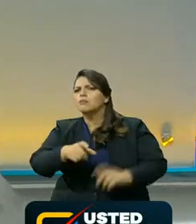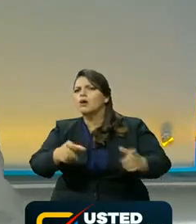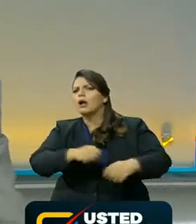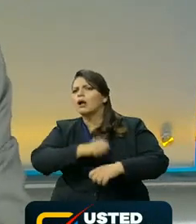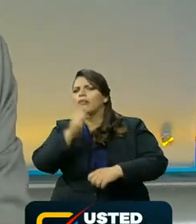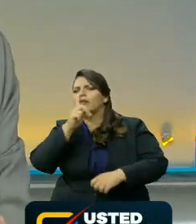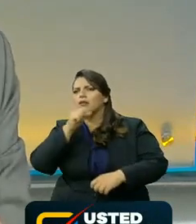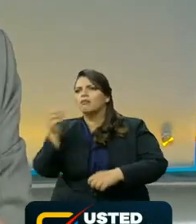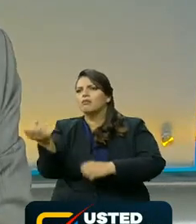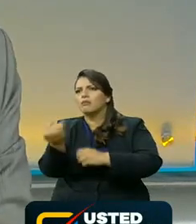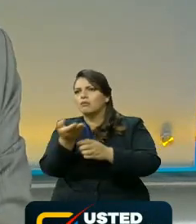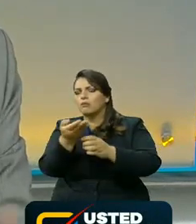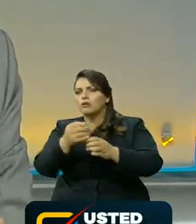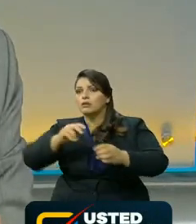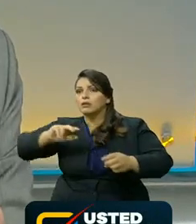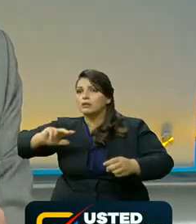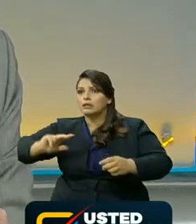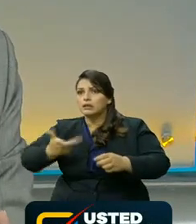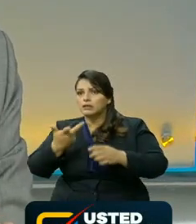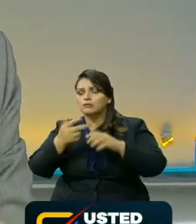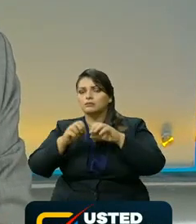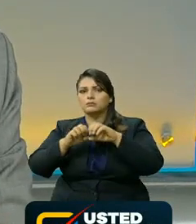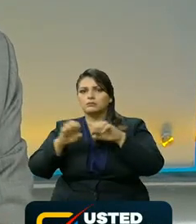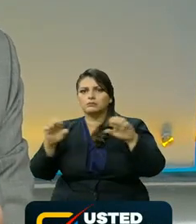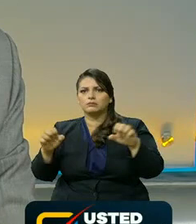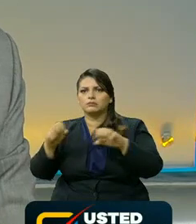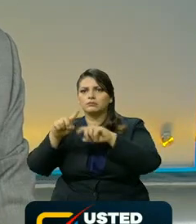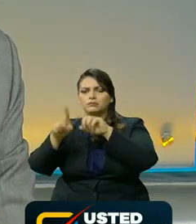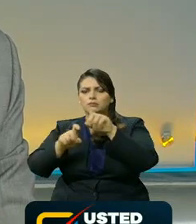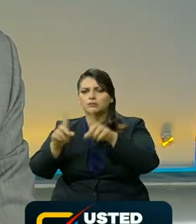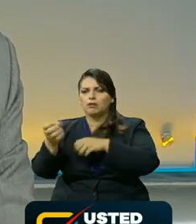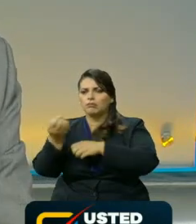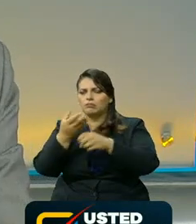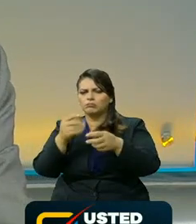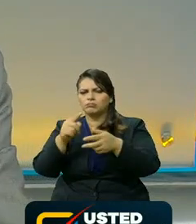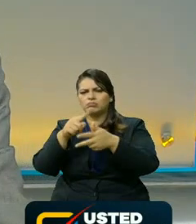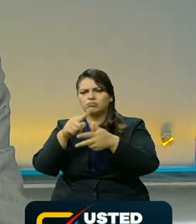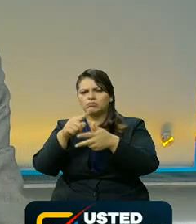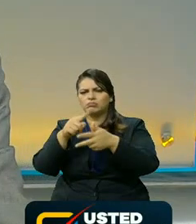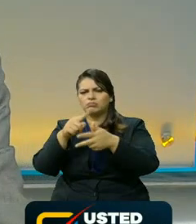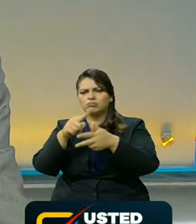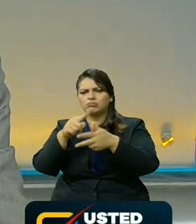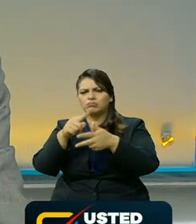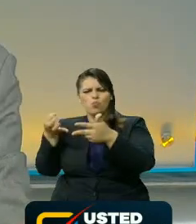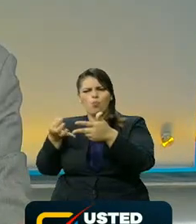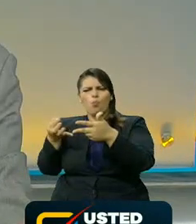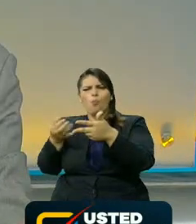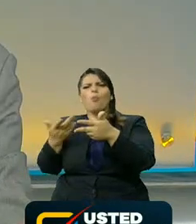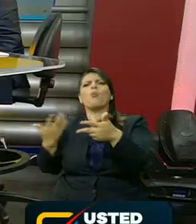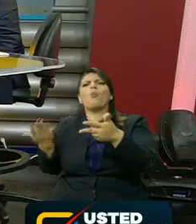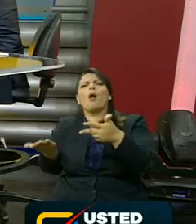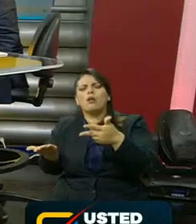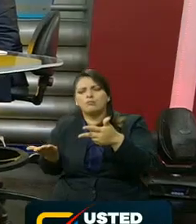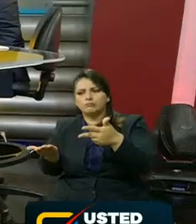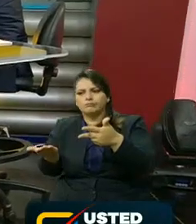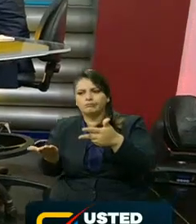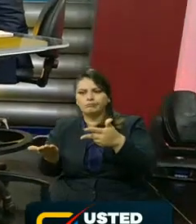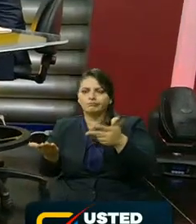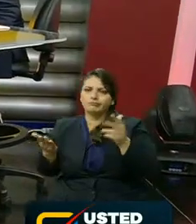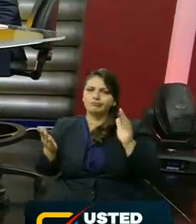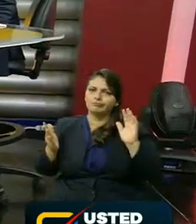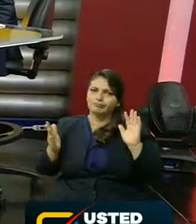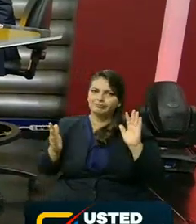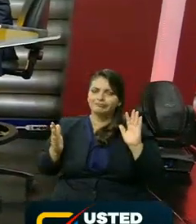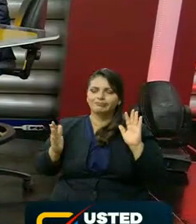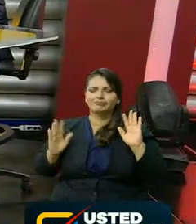estar en un ambiente en donde una cosa diga la una, la otra y la otra. Consecuentemente, yo creo que vale la pena